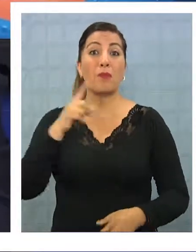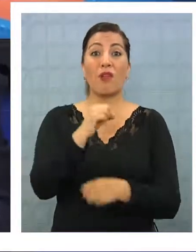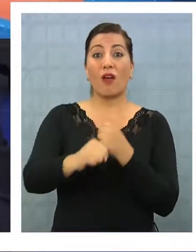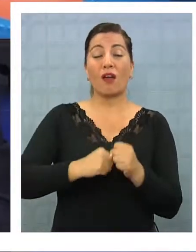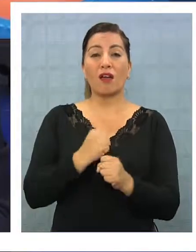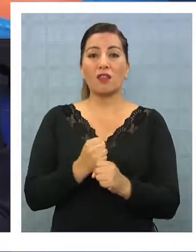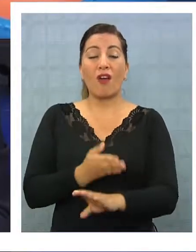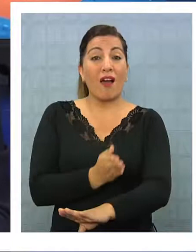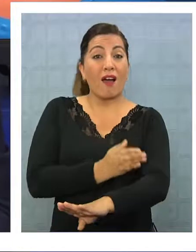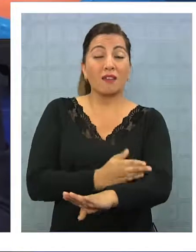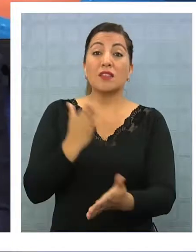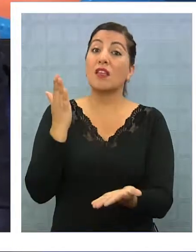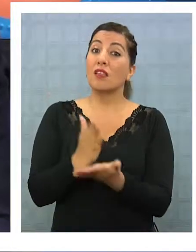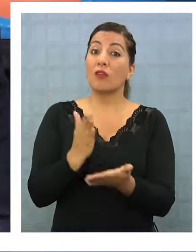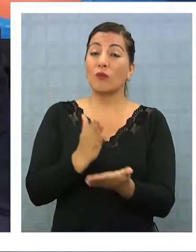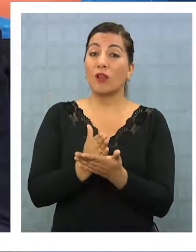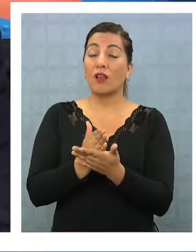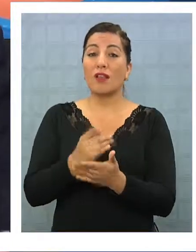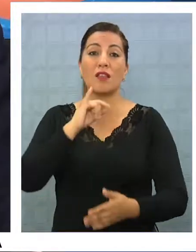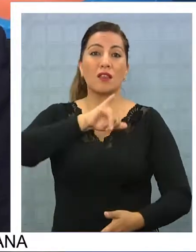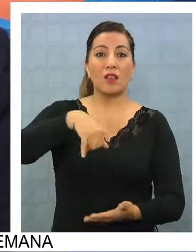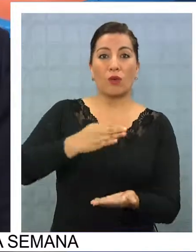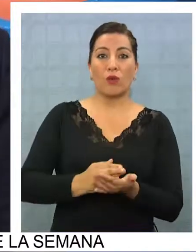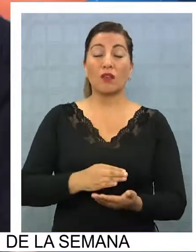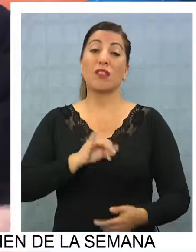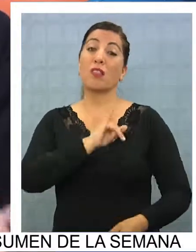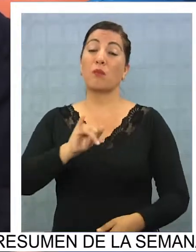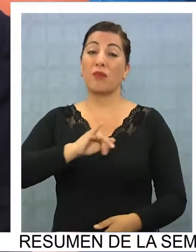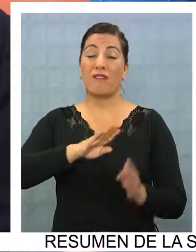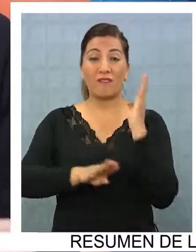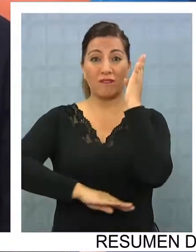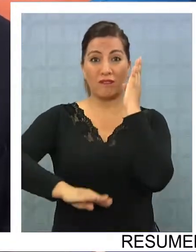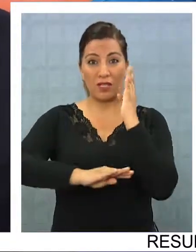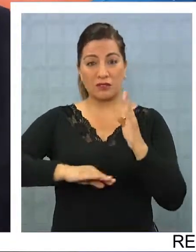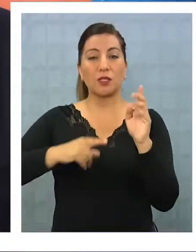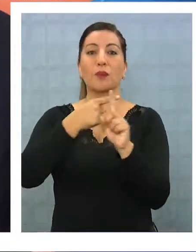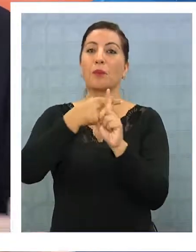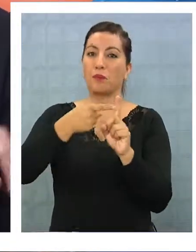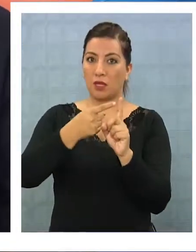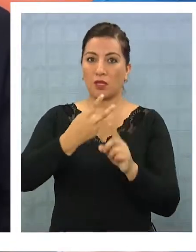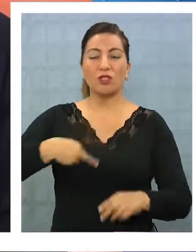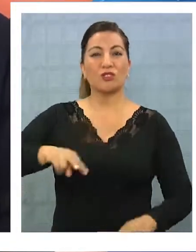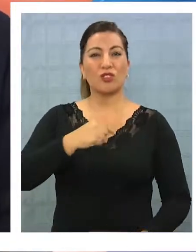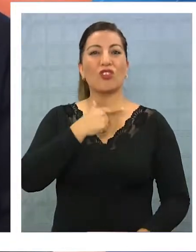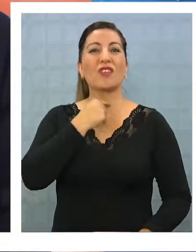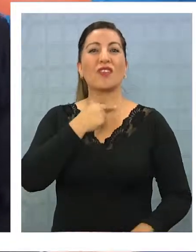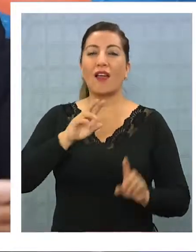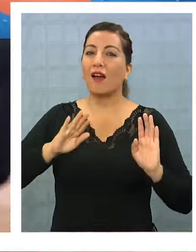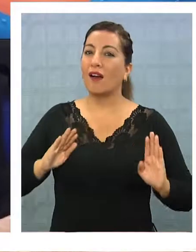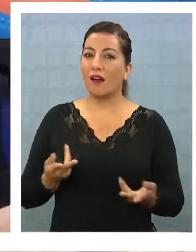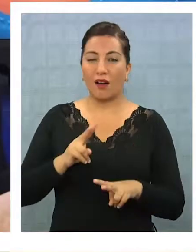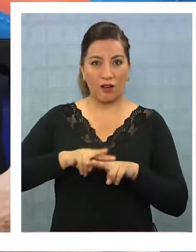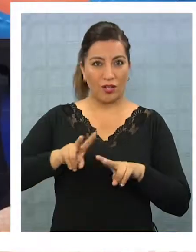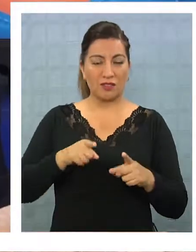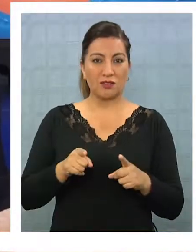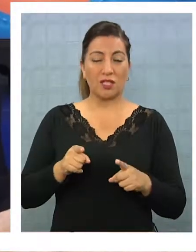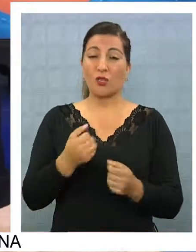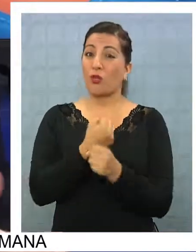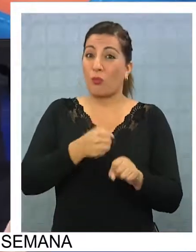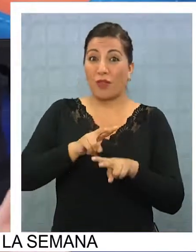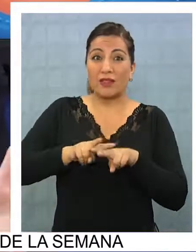primeros años, antes de llegar al colegio y luego dentro de la primaria y la secundaria. A mí me parece que en realidad pretenderlo hoy día, además de ser